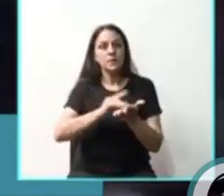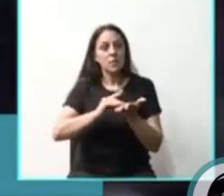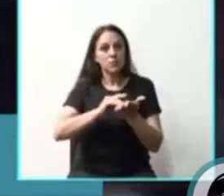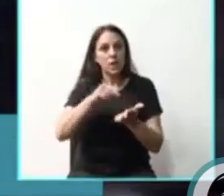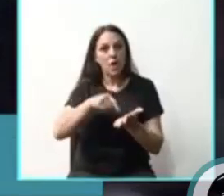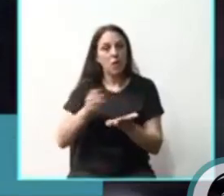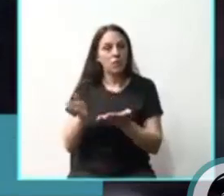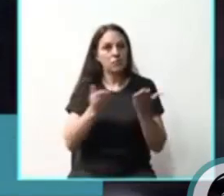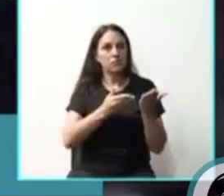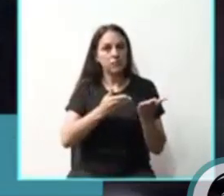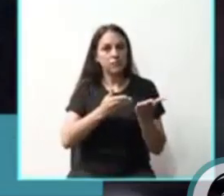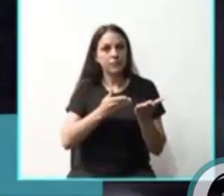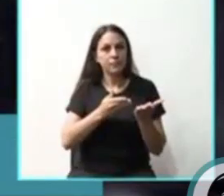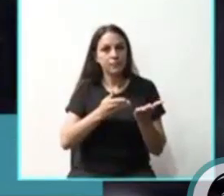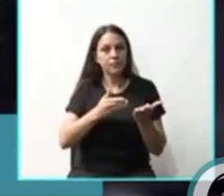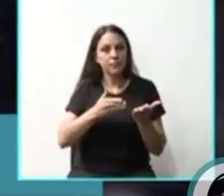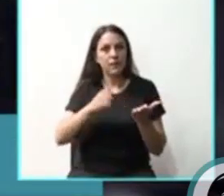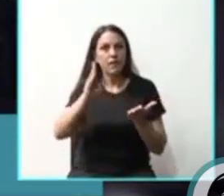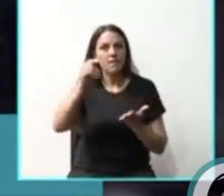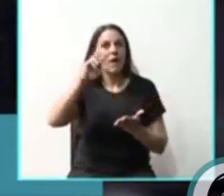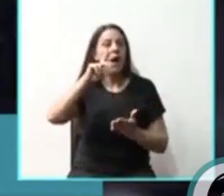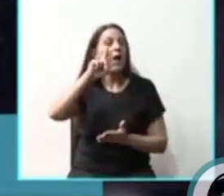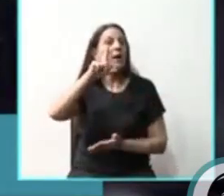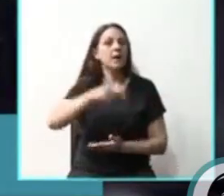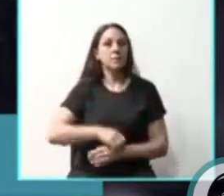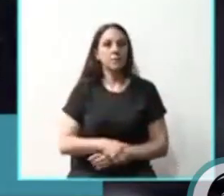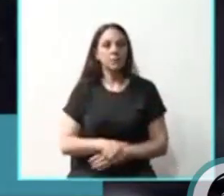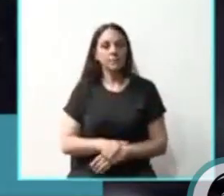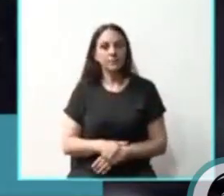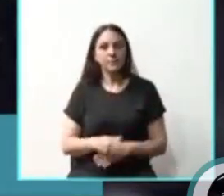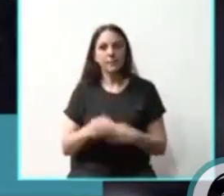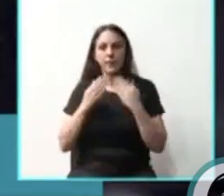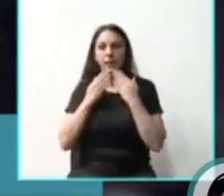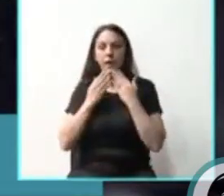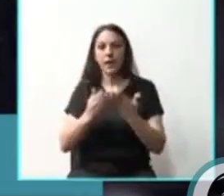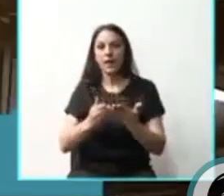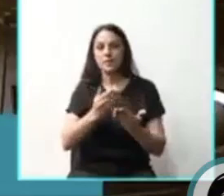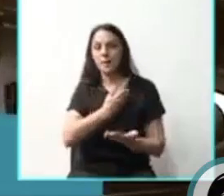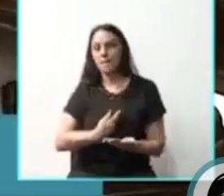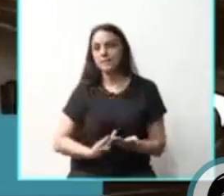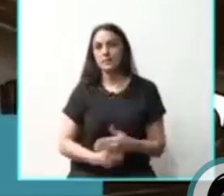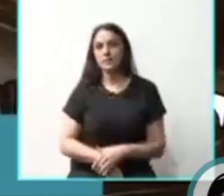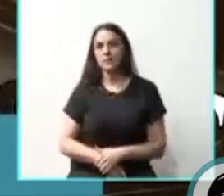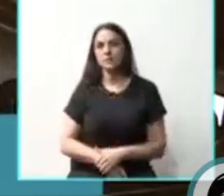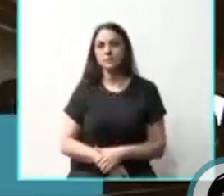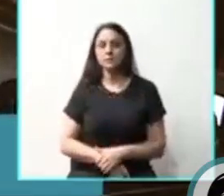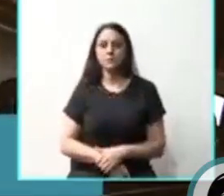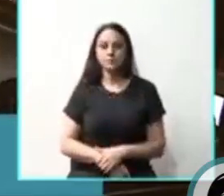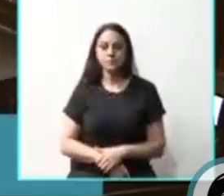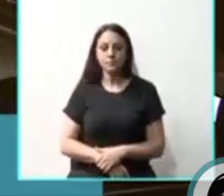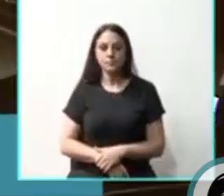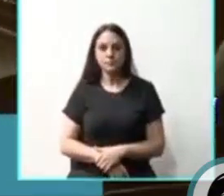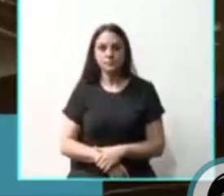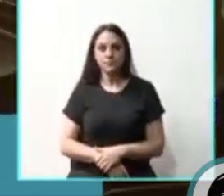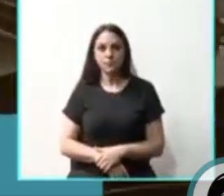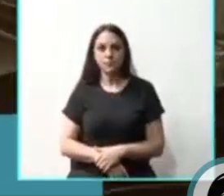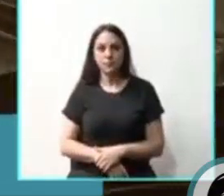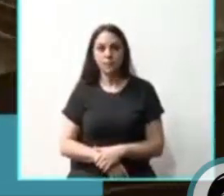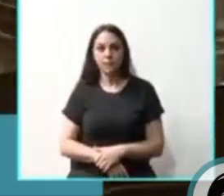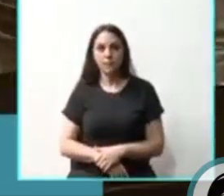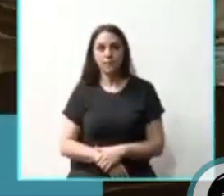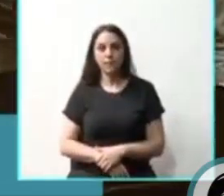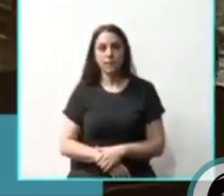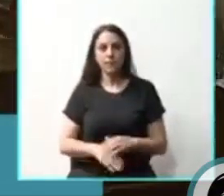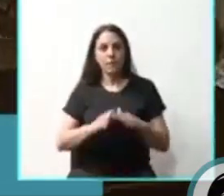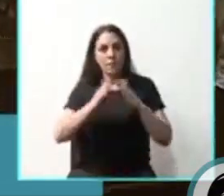tiene la palabra la diputada alejandrina barry gracias señor presidente la